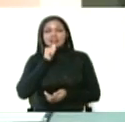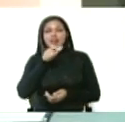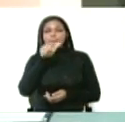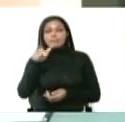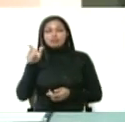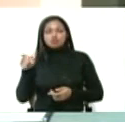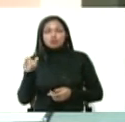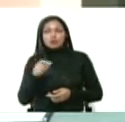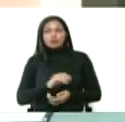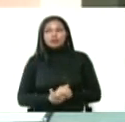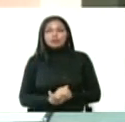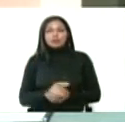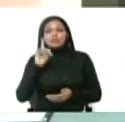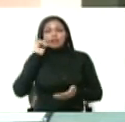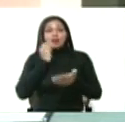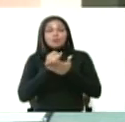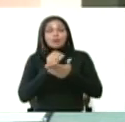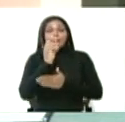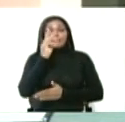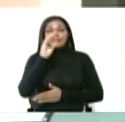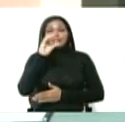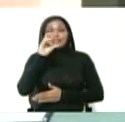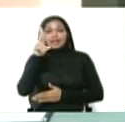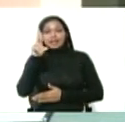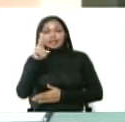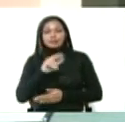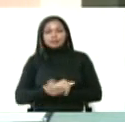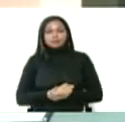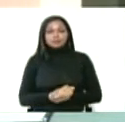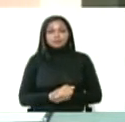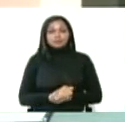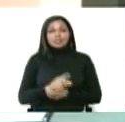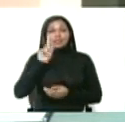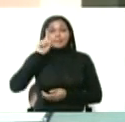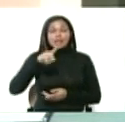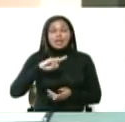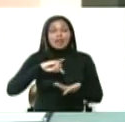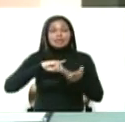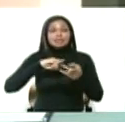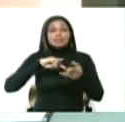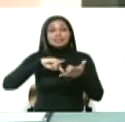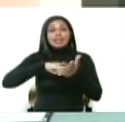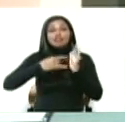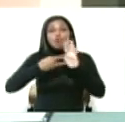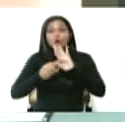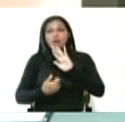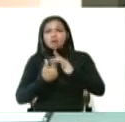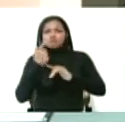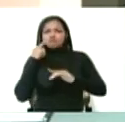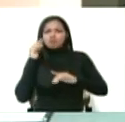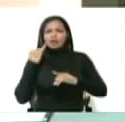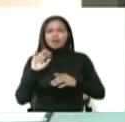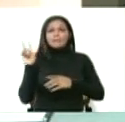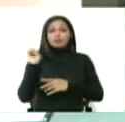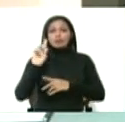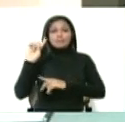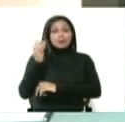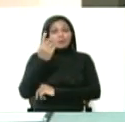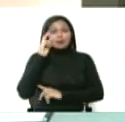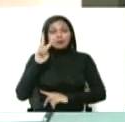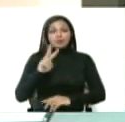hacen las pruebas PCR y de la tecnología del más alto nivel mundial que tiene Venezuela. Primera vez.